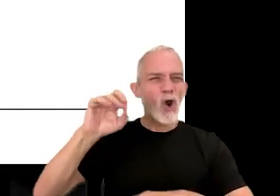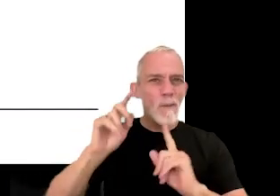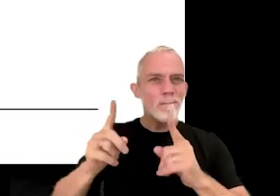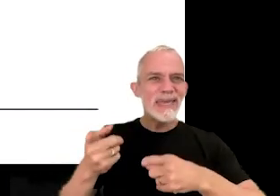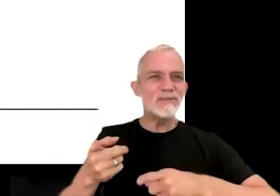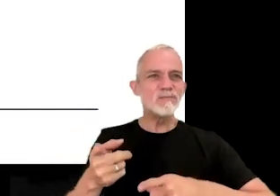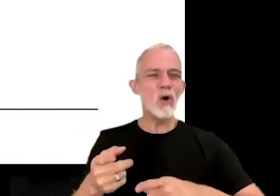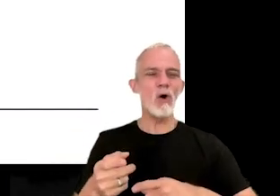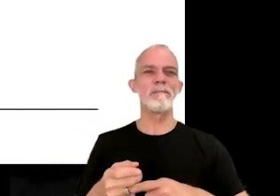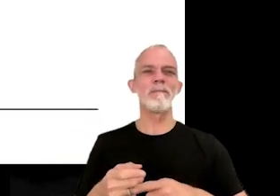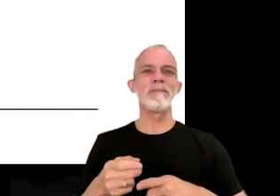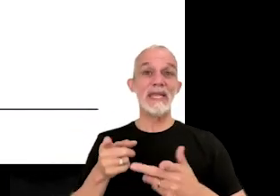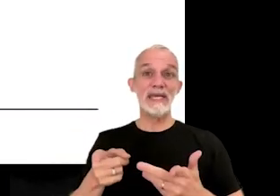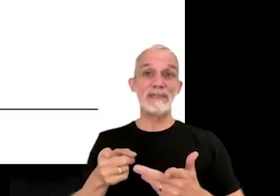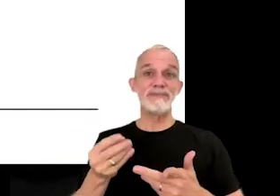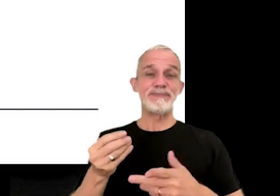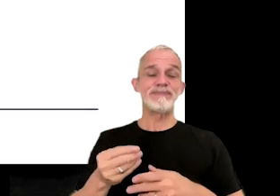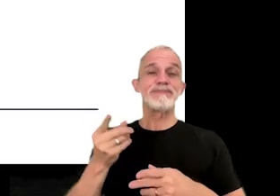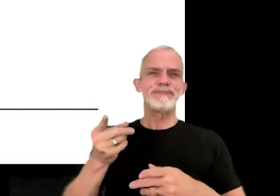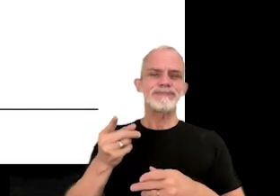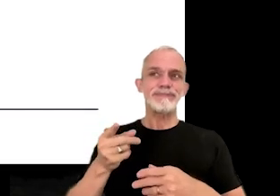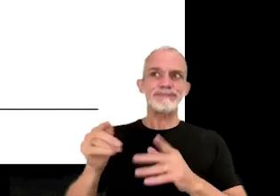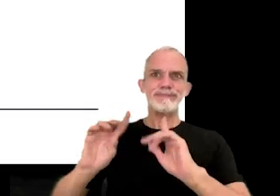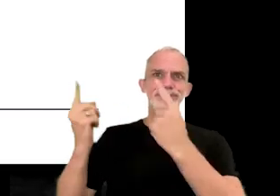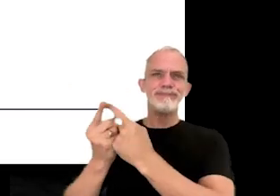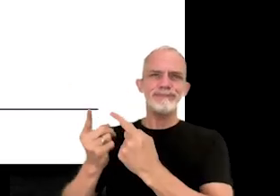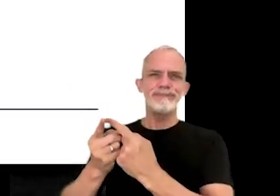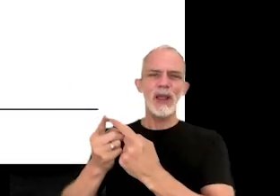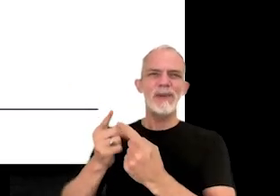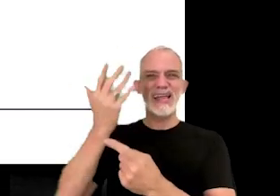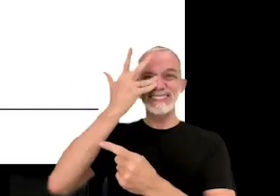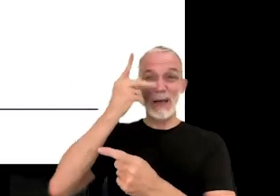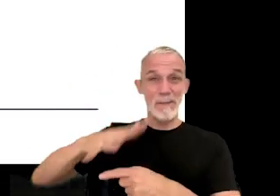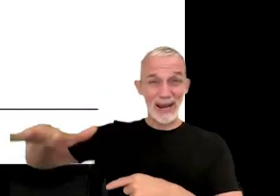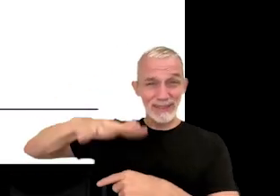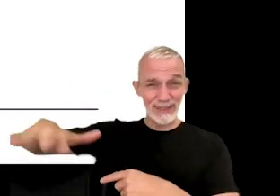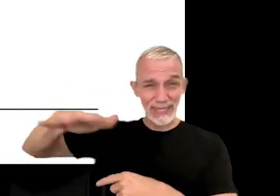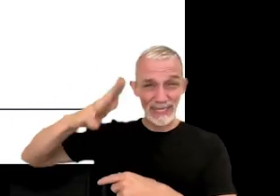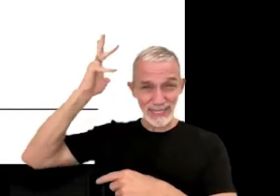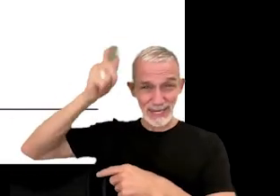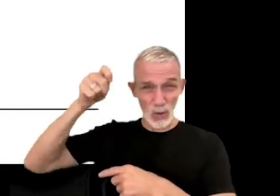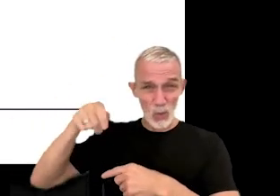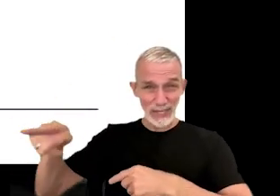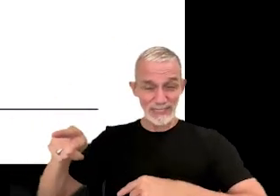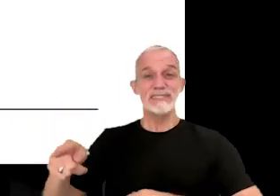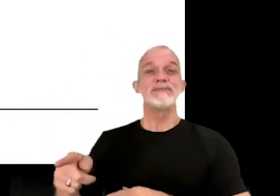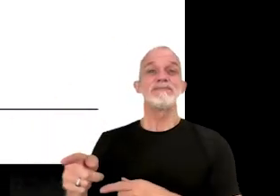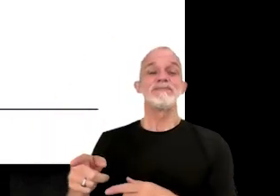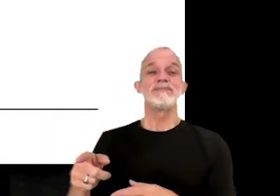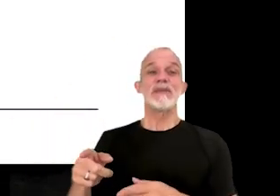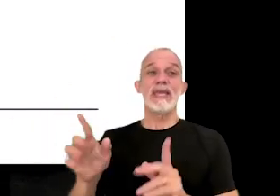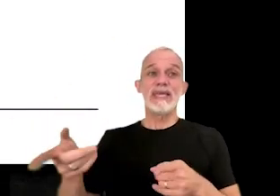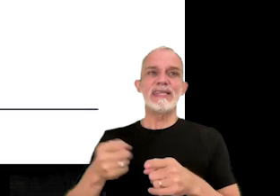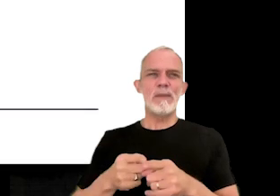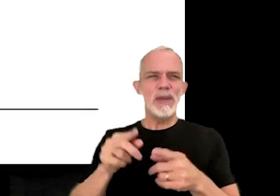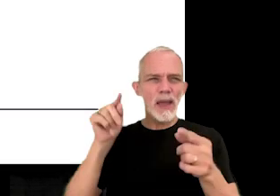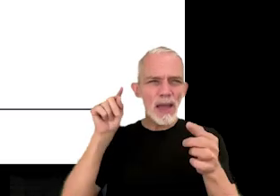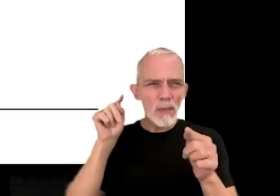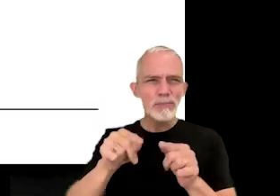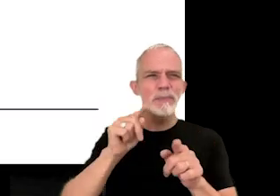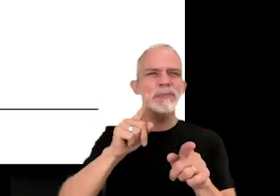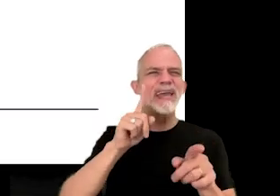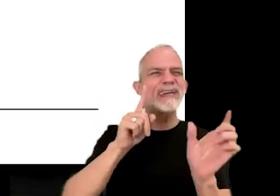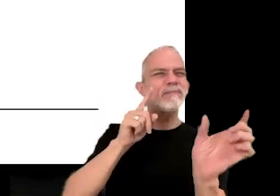lo que es en la Cámara Federal de San Martín, y puntualmente el fallo